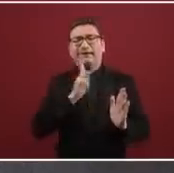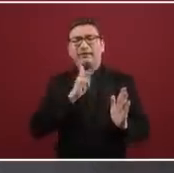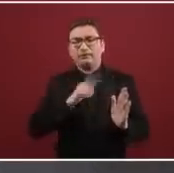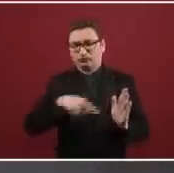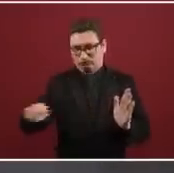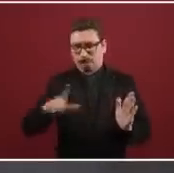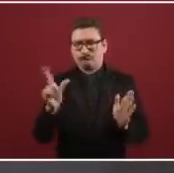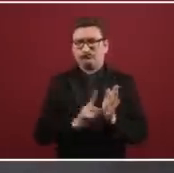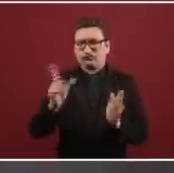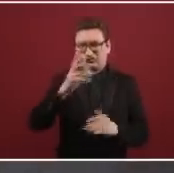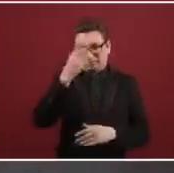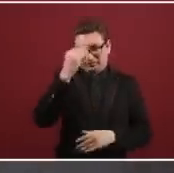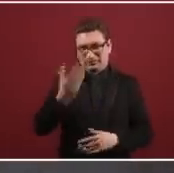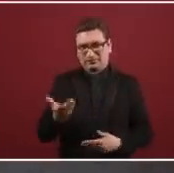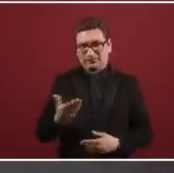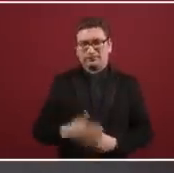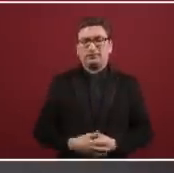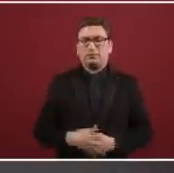Porque